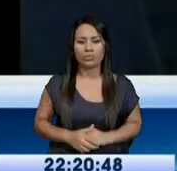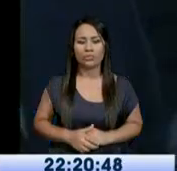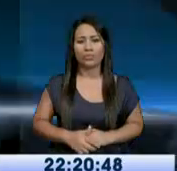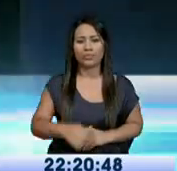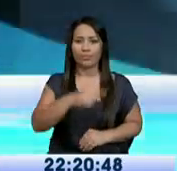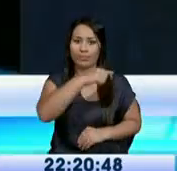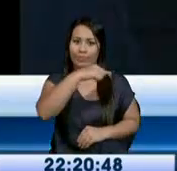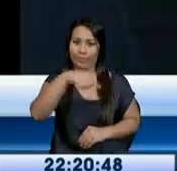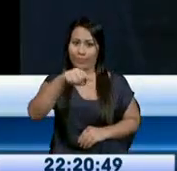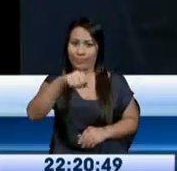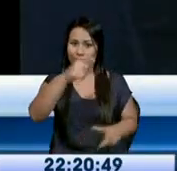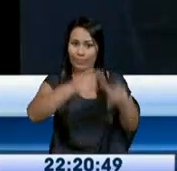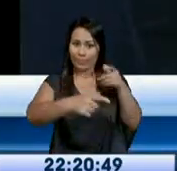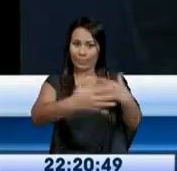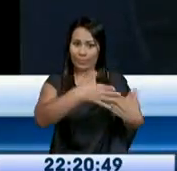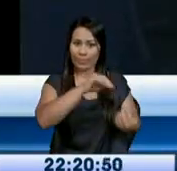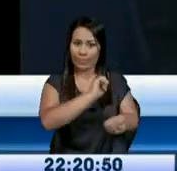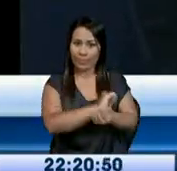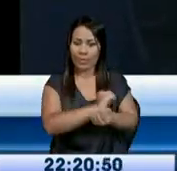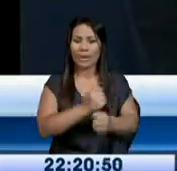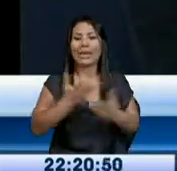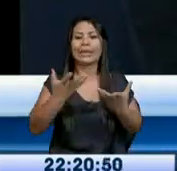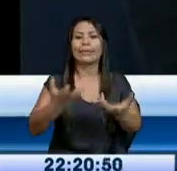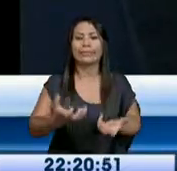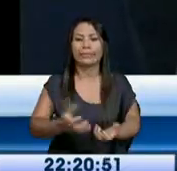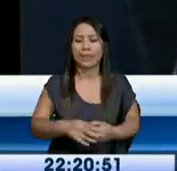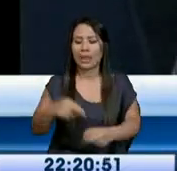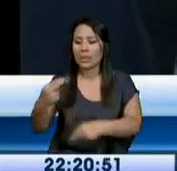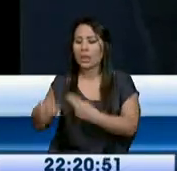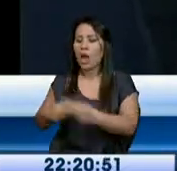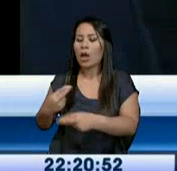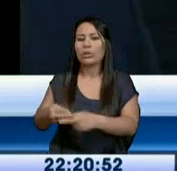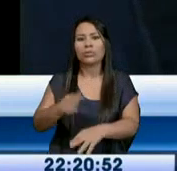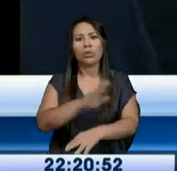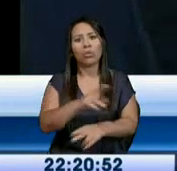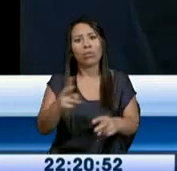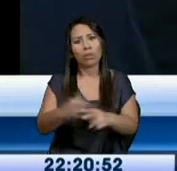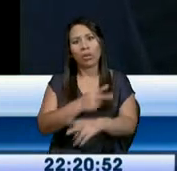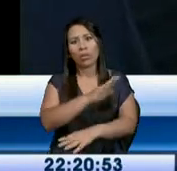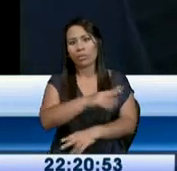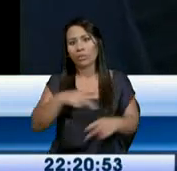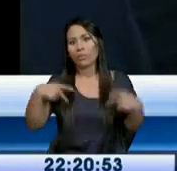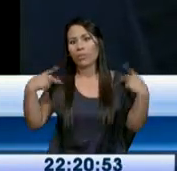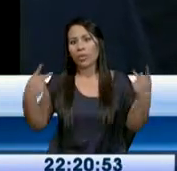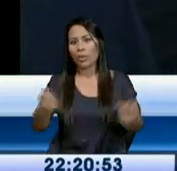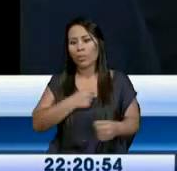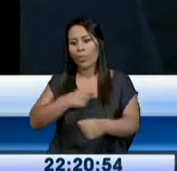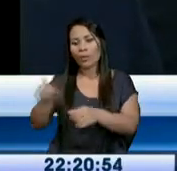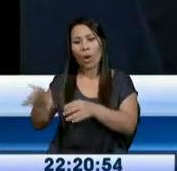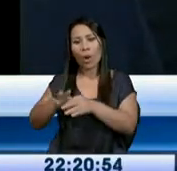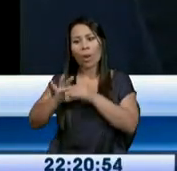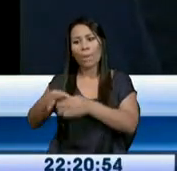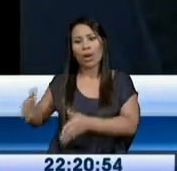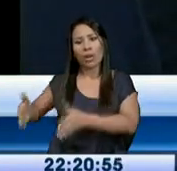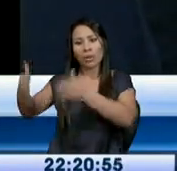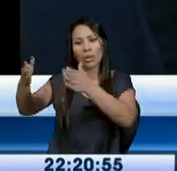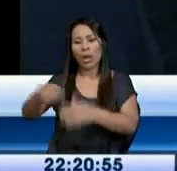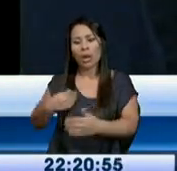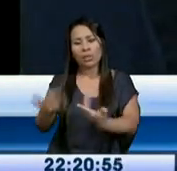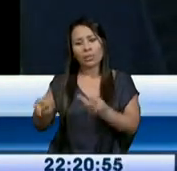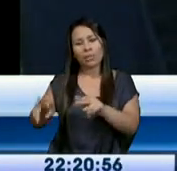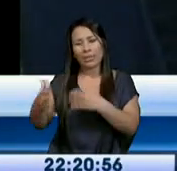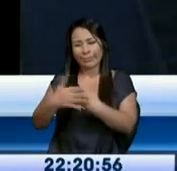Ellos estaban queriendo negociar y poniendo en riesgo incluso la vida de sus propios compañeros privados de libertad.